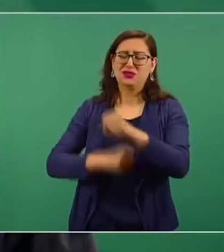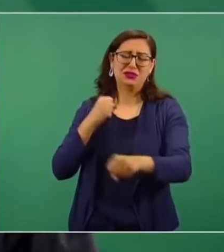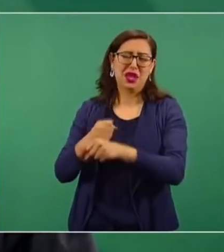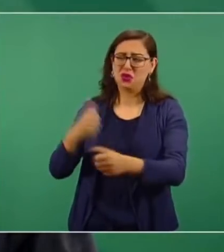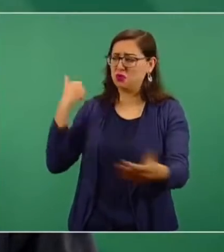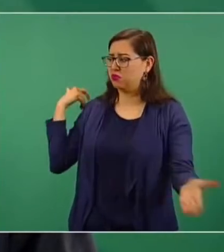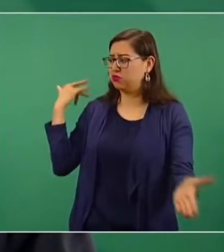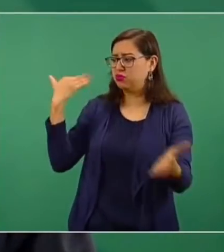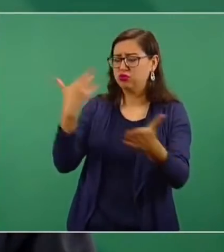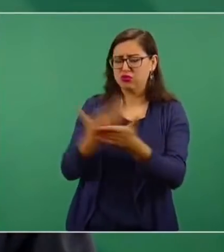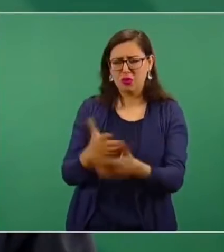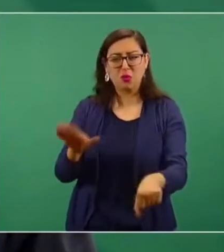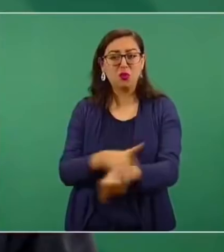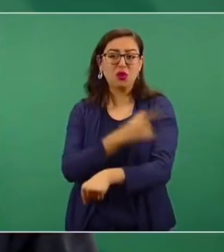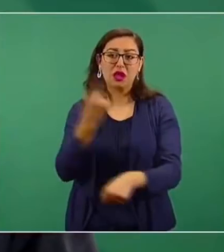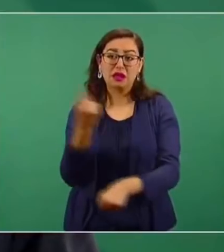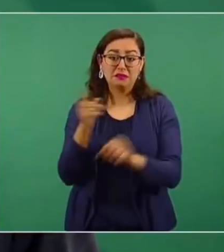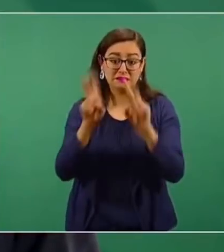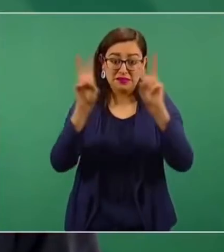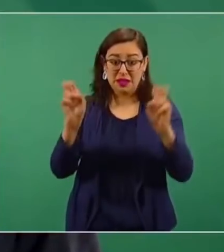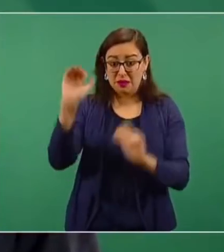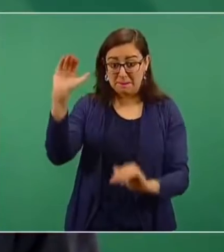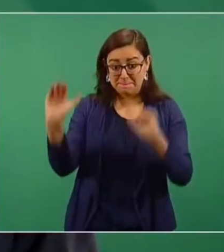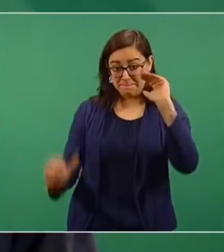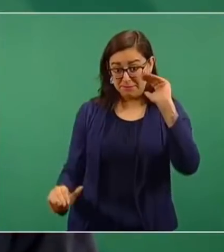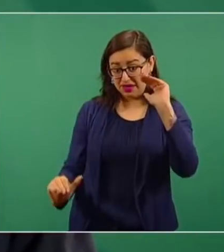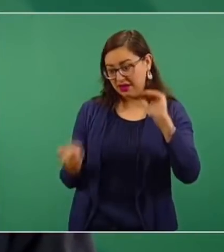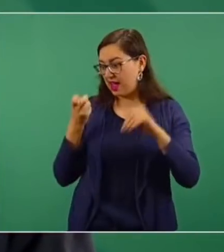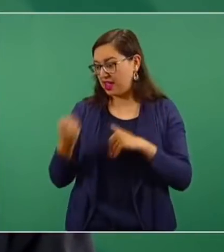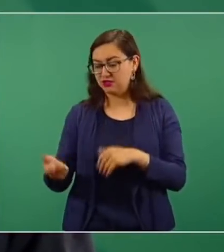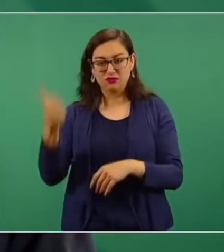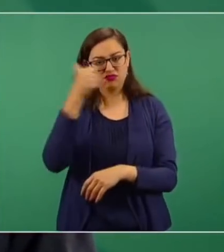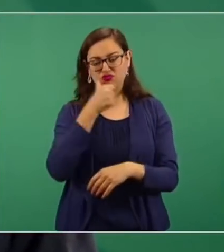Desgraciadamente nuestro país es muy desigual.